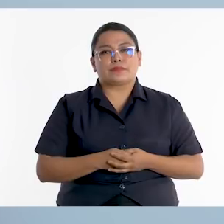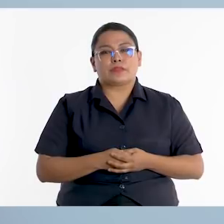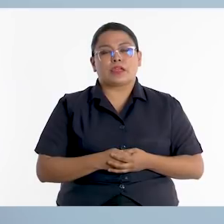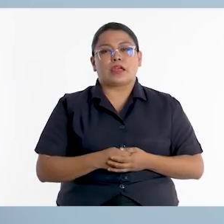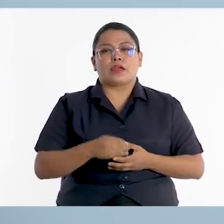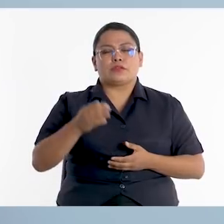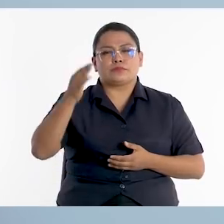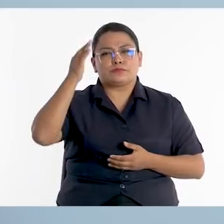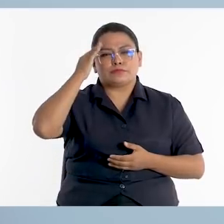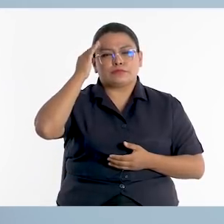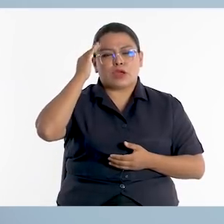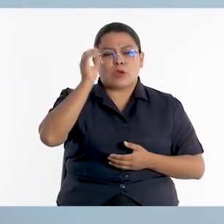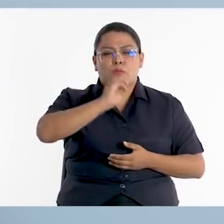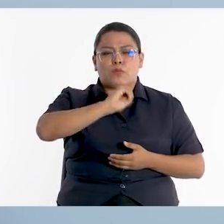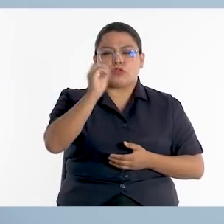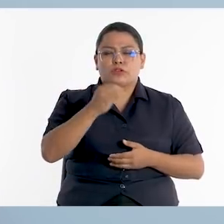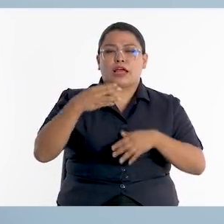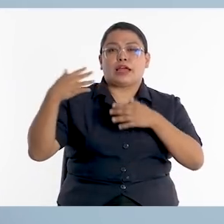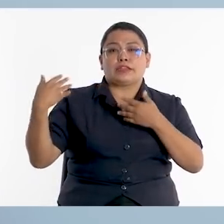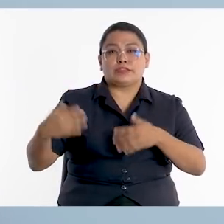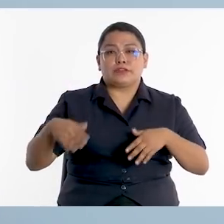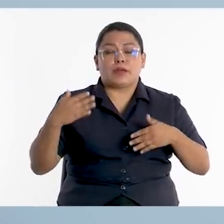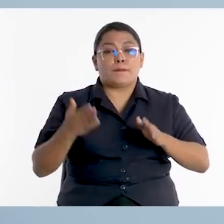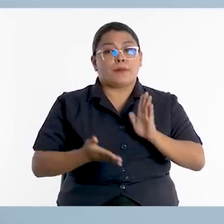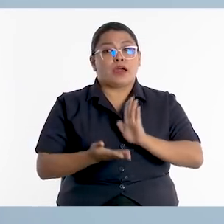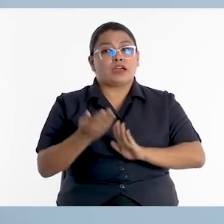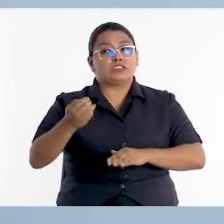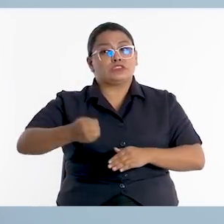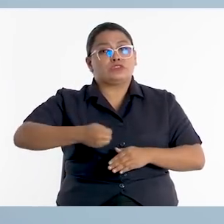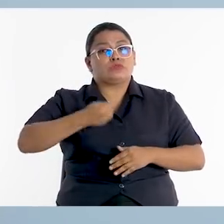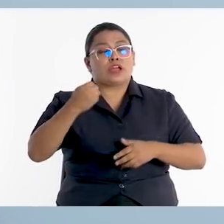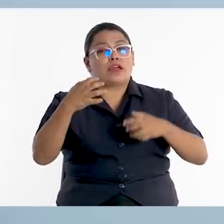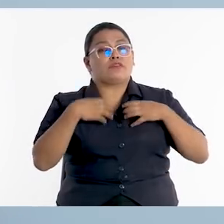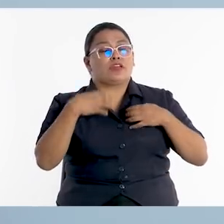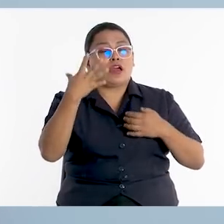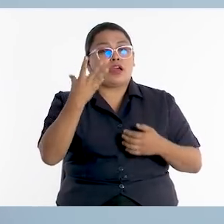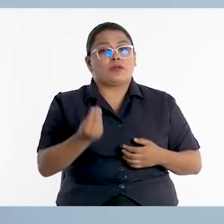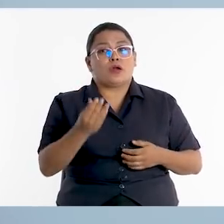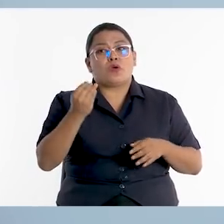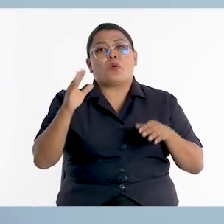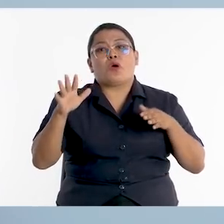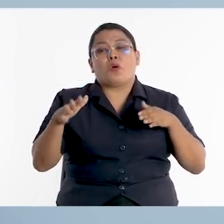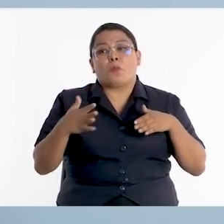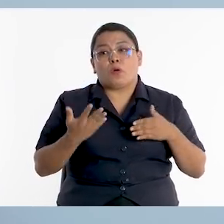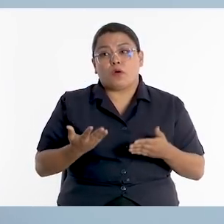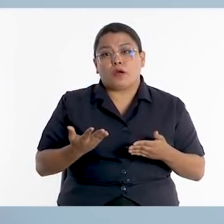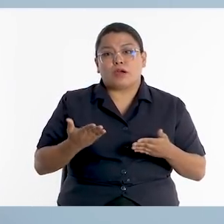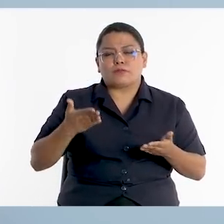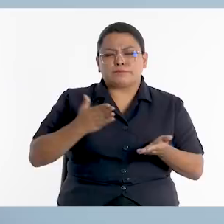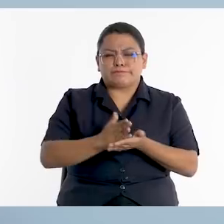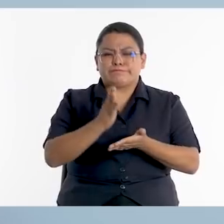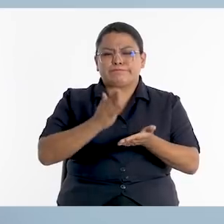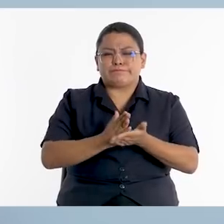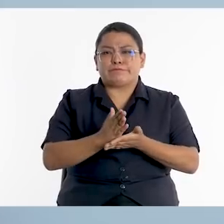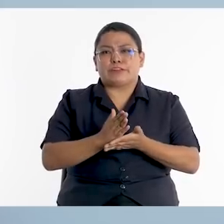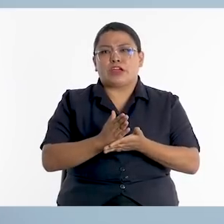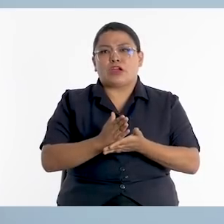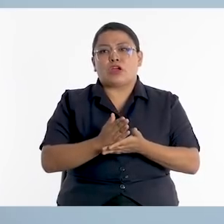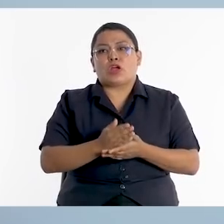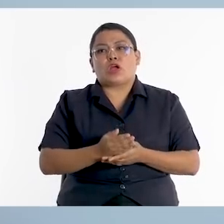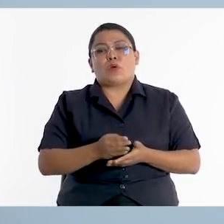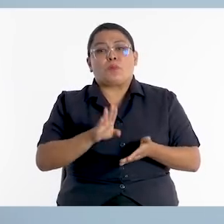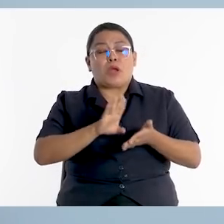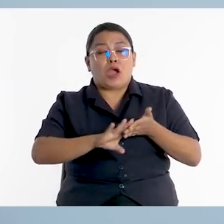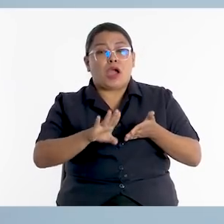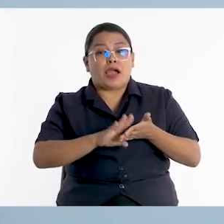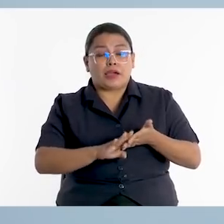El cálculo de porcentajes es una de las actividades más importantes en nuestra vida cotidiana, ya que con ella accedemos a descuentos y